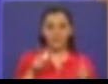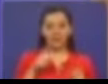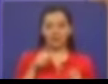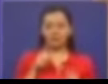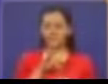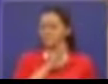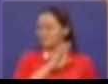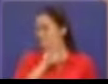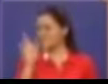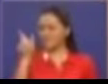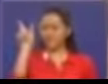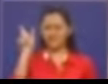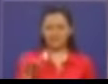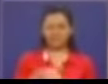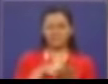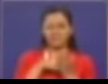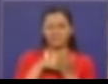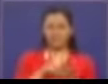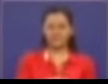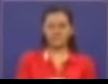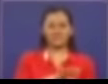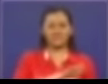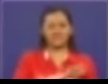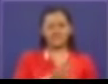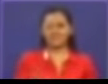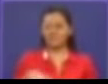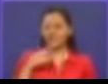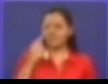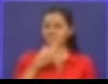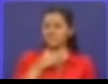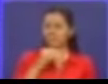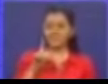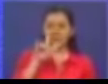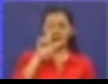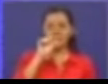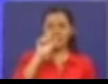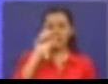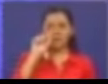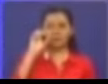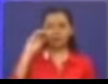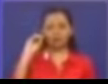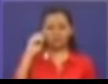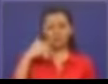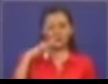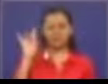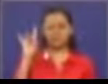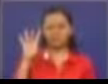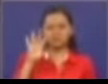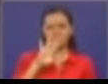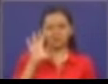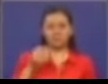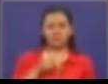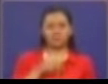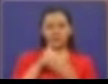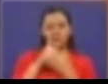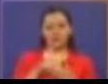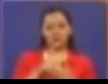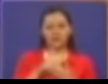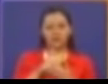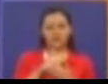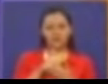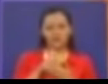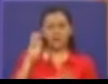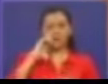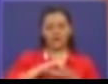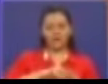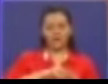derrumbado, credibilidad, agrado, etcétera, es Guillermo Lasso. Es más, ya tenemos que empezar a ayudar. Los tuiteros de Alianza País, empiecen a ayudarlo